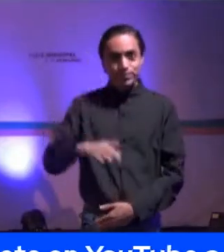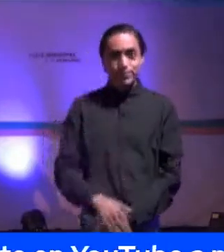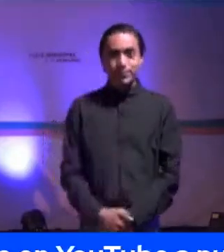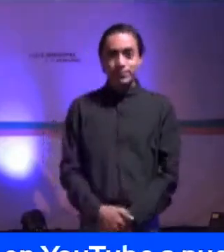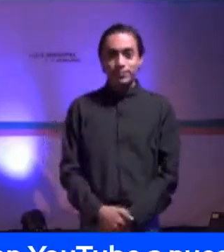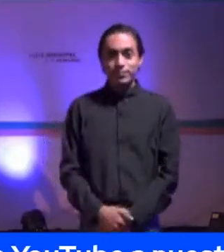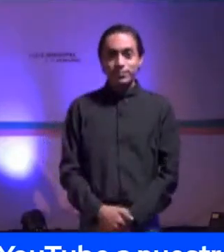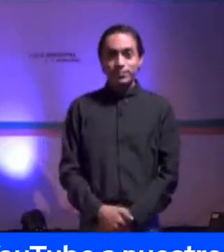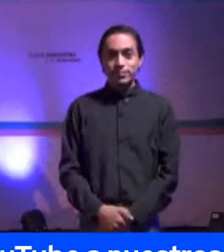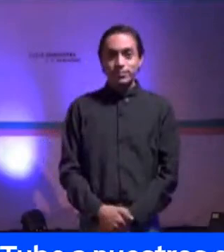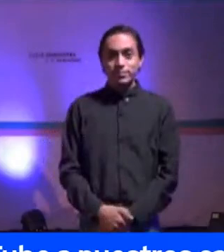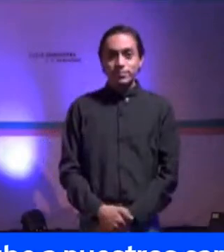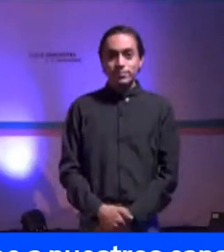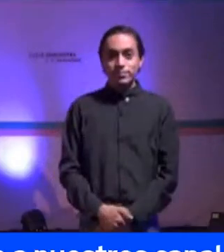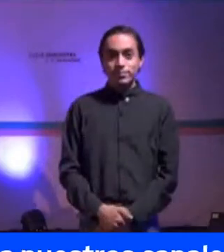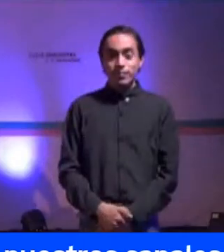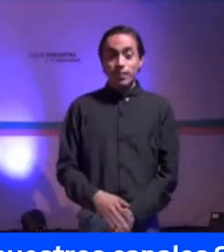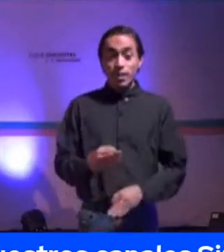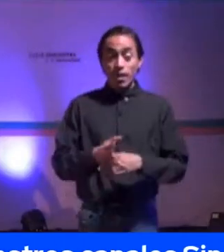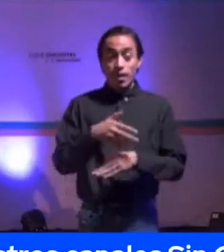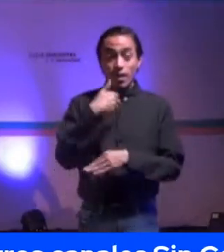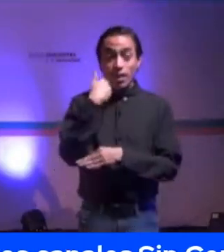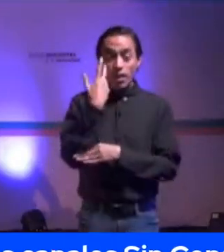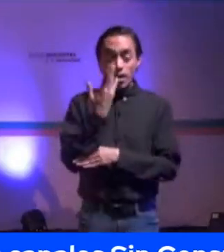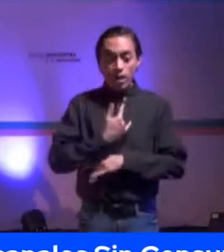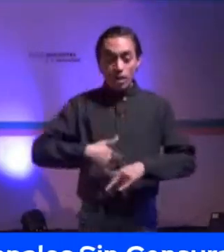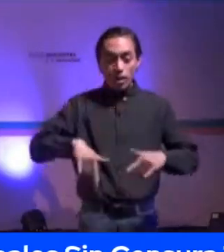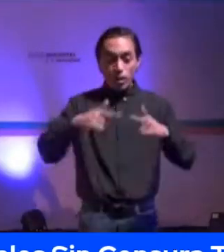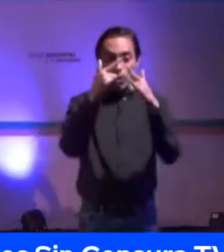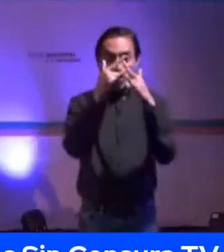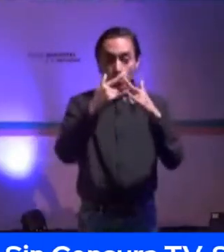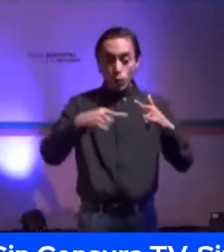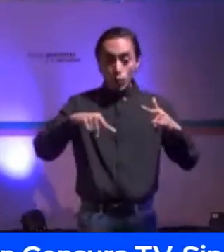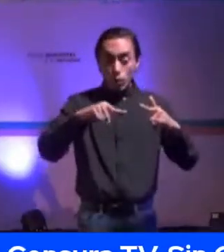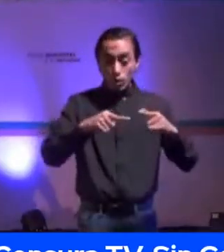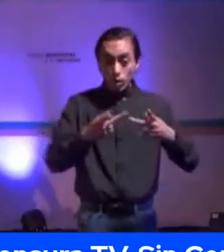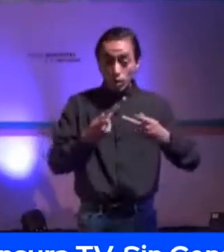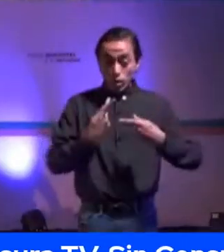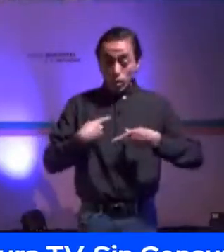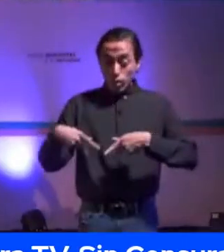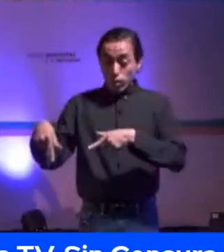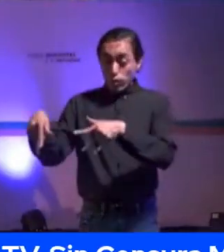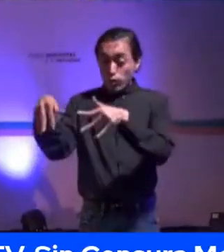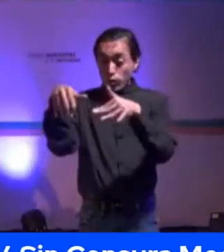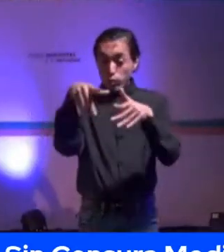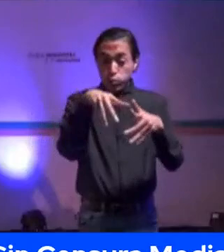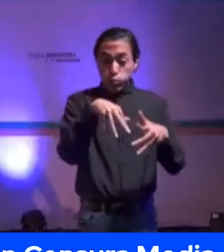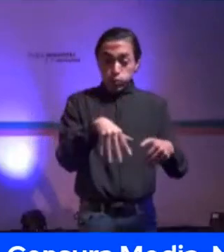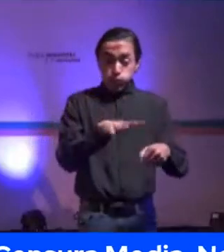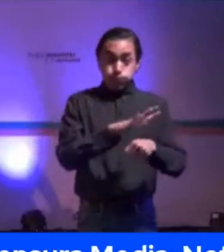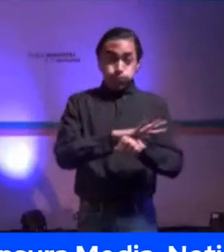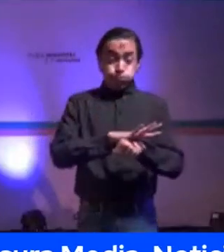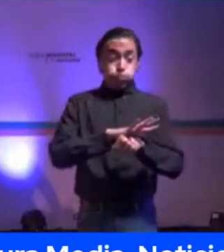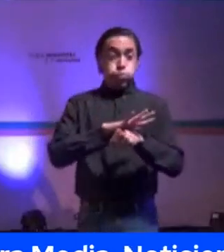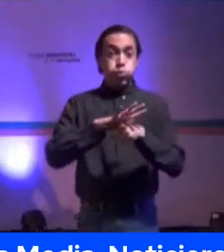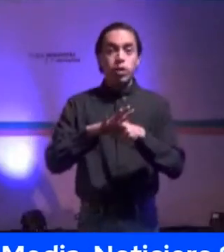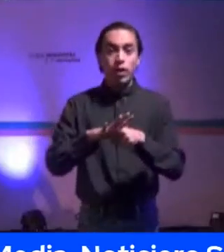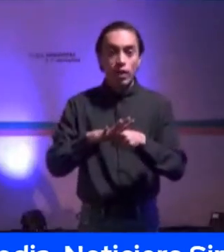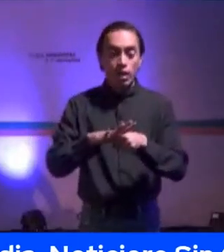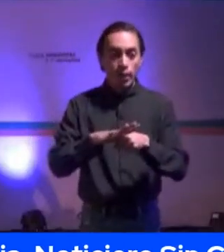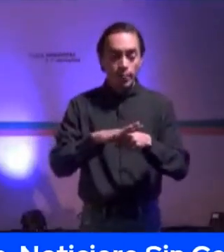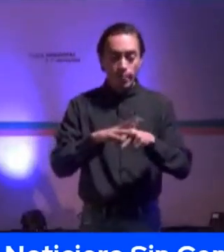qué alegría ver este foro repleto de gente que no